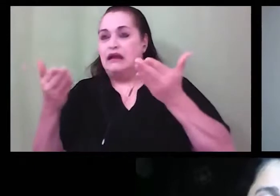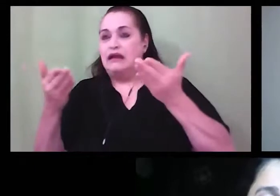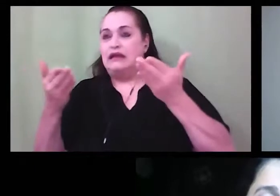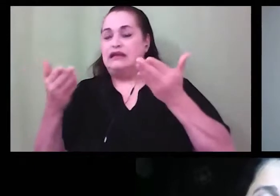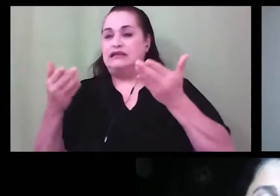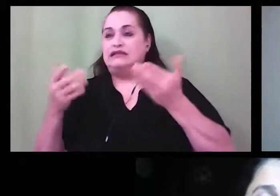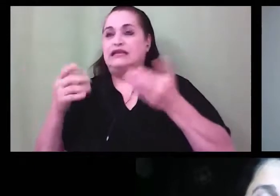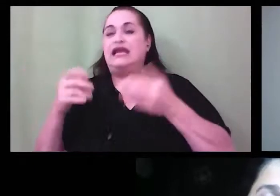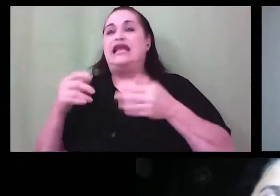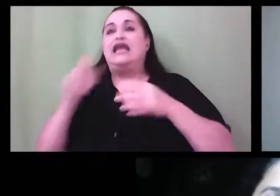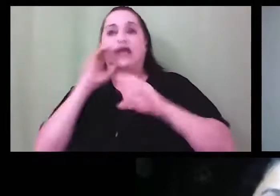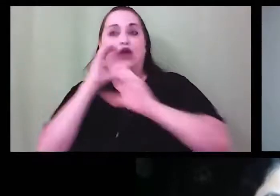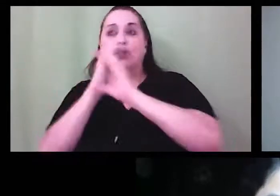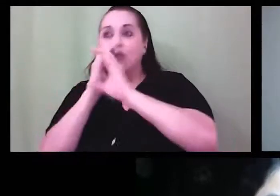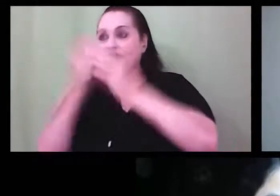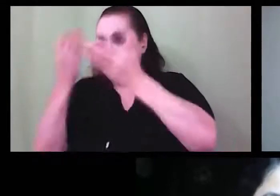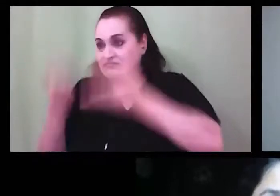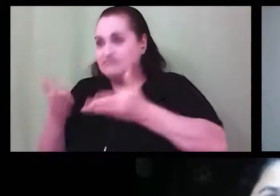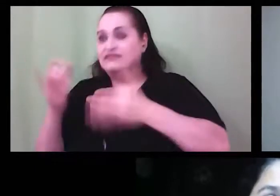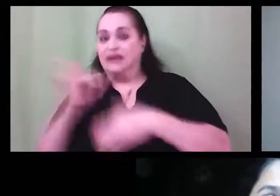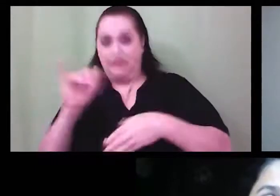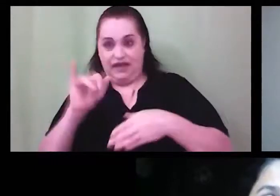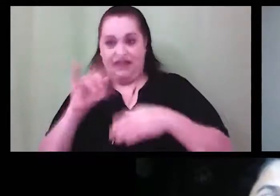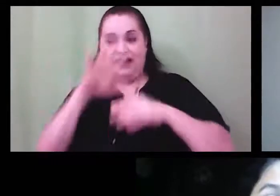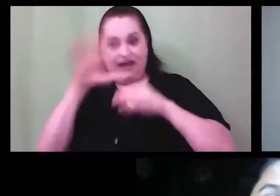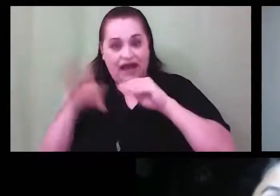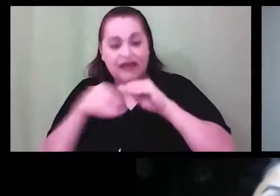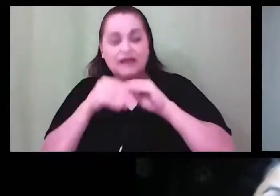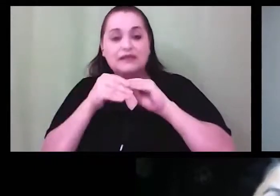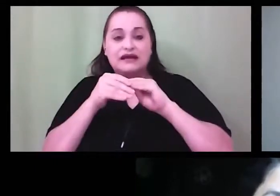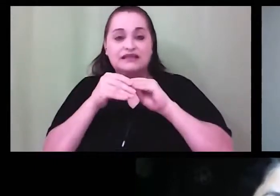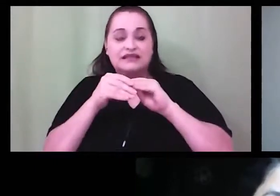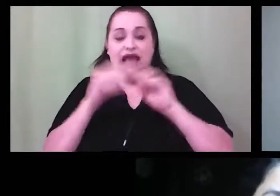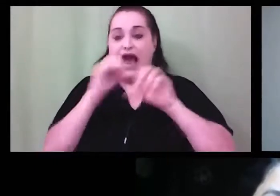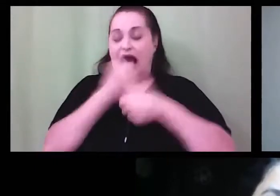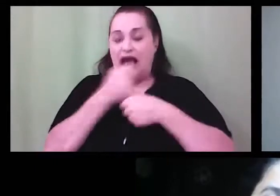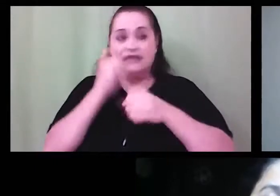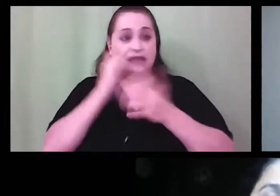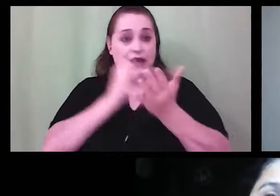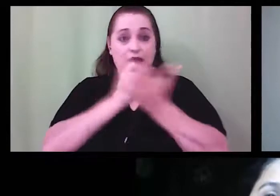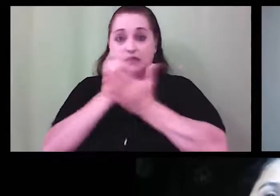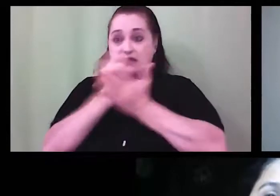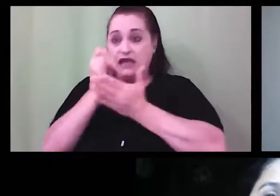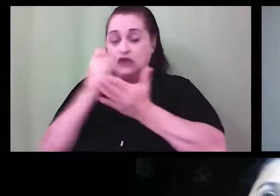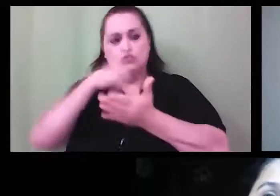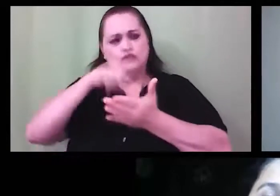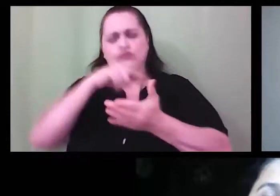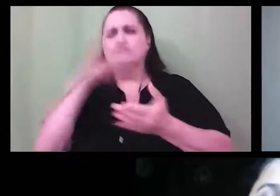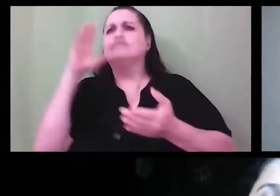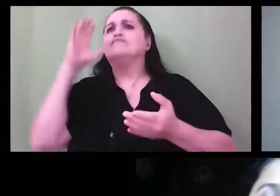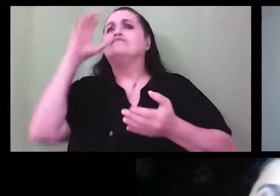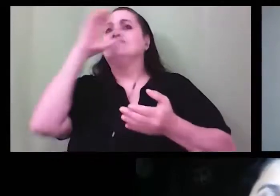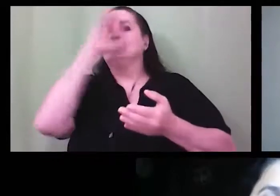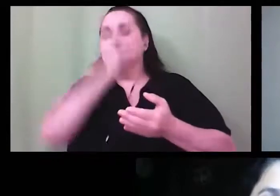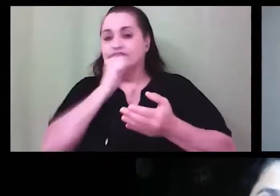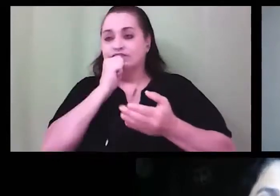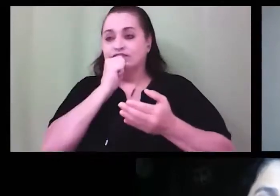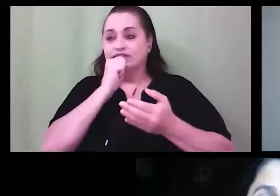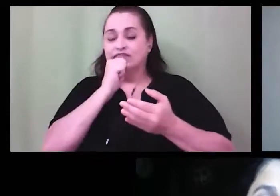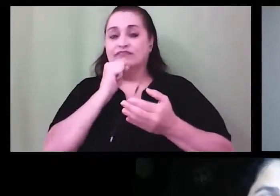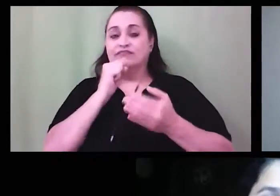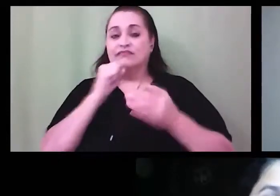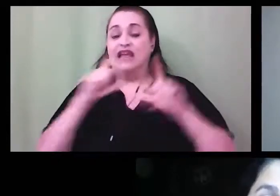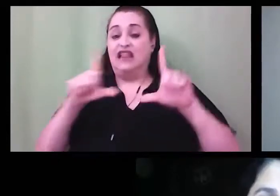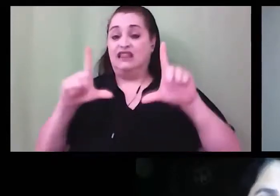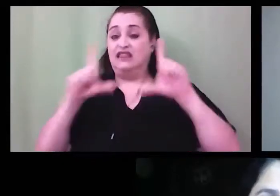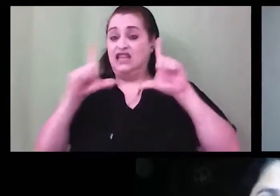nana. Y además, y haciendo una investigación nos dimos cuenta de que los títulos